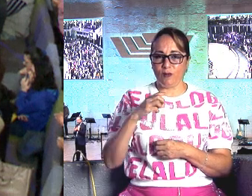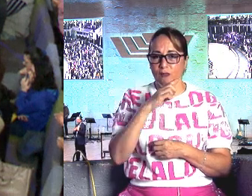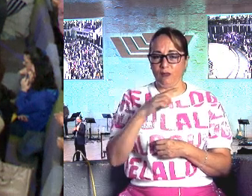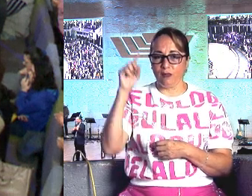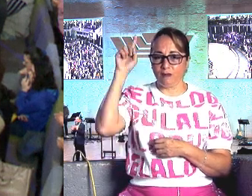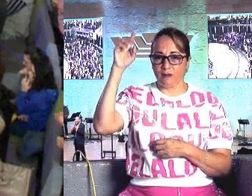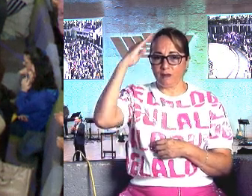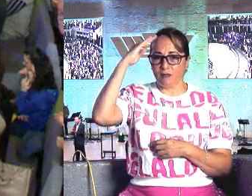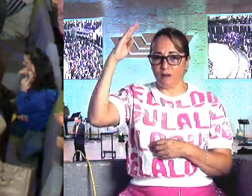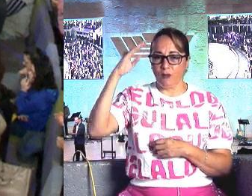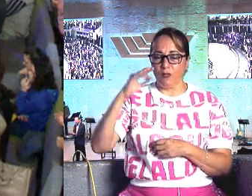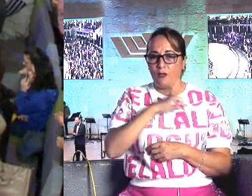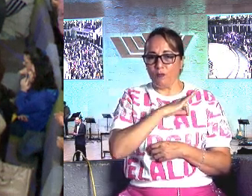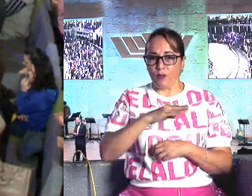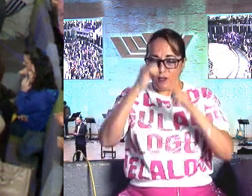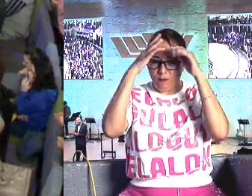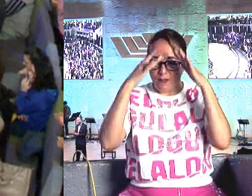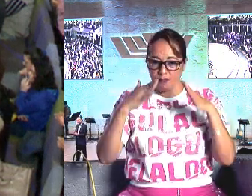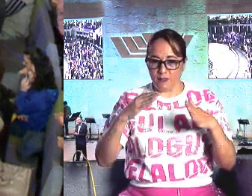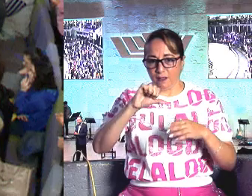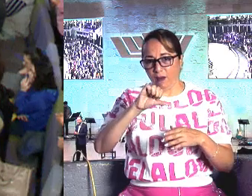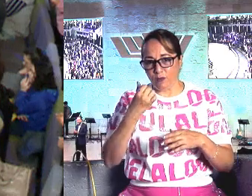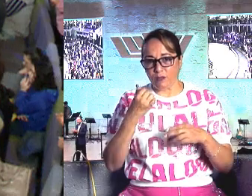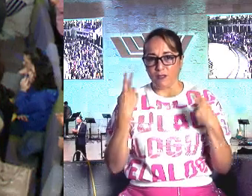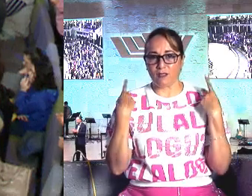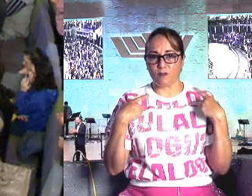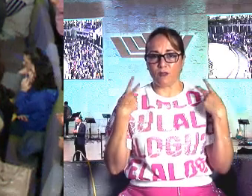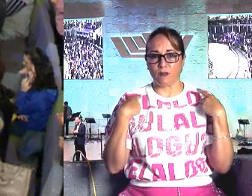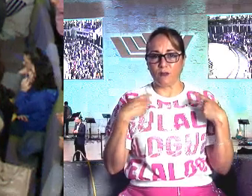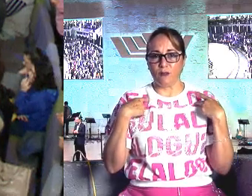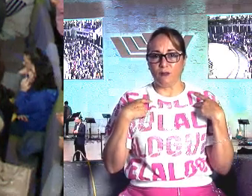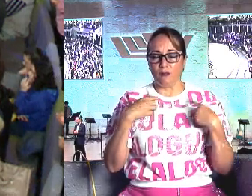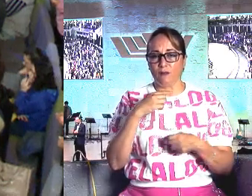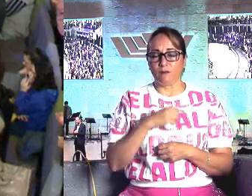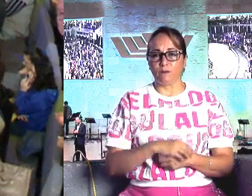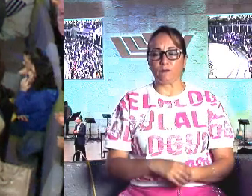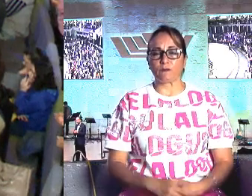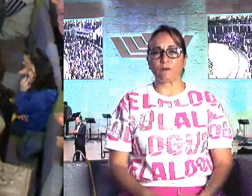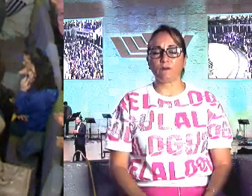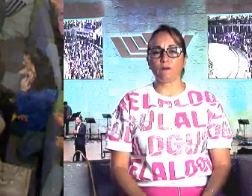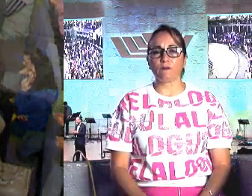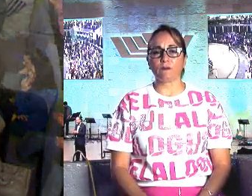y bendecir a otros de parte tuya.